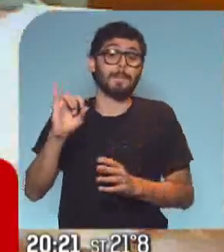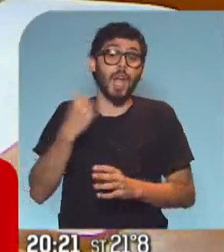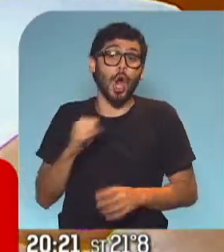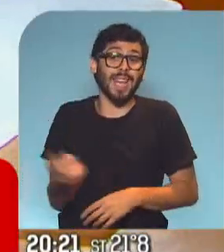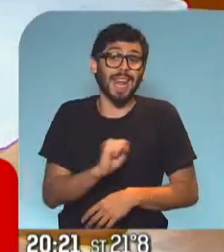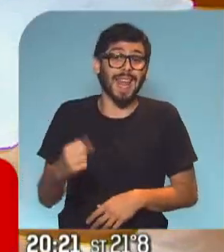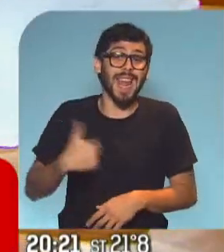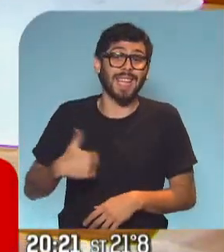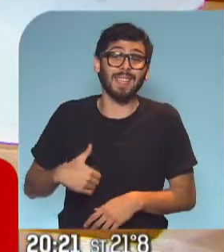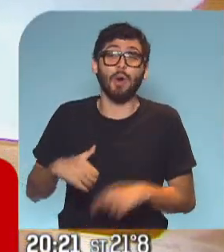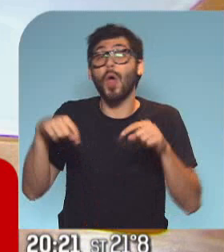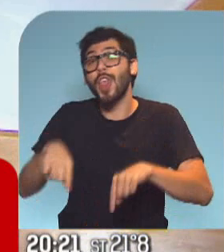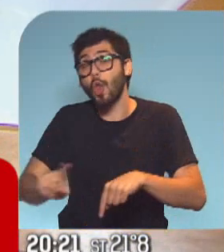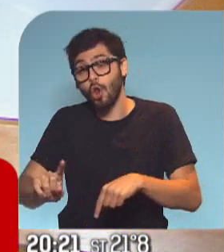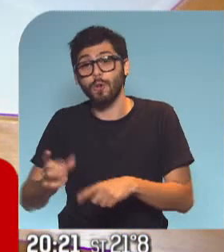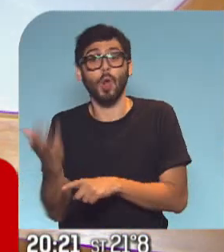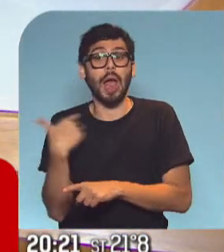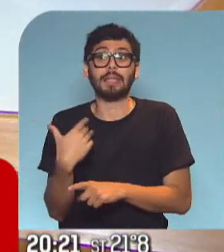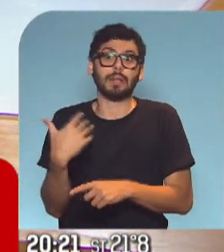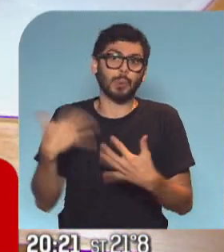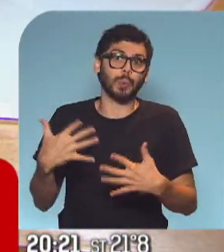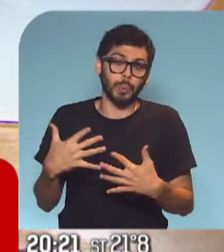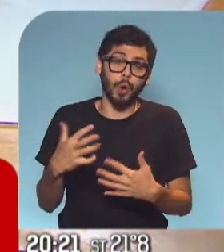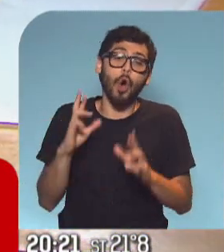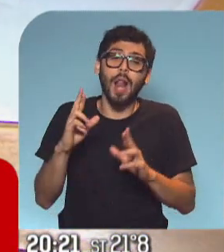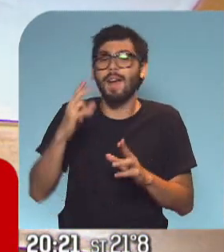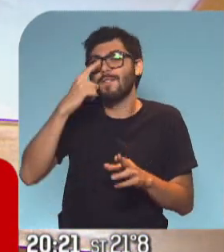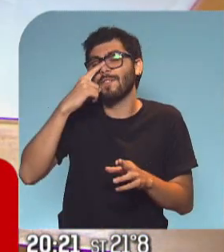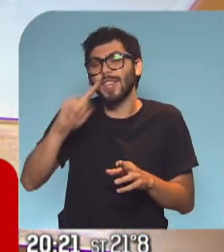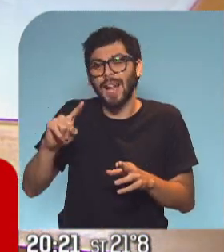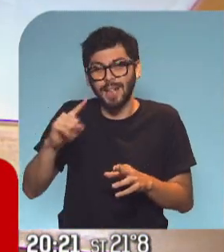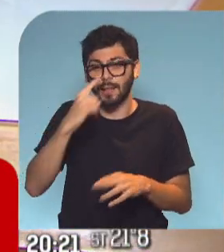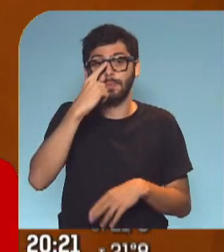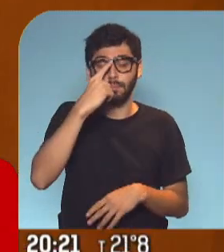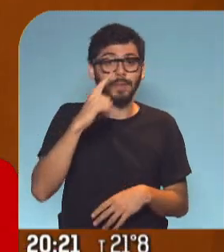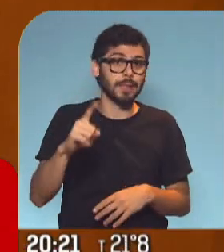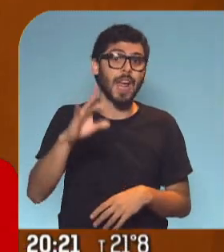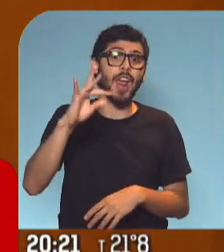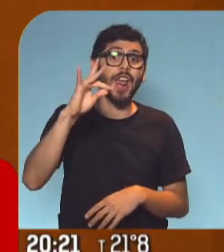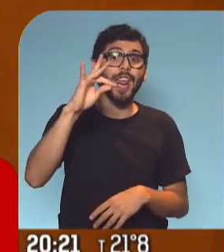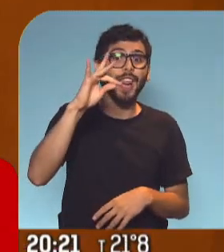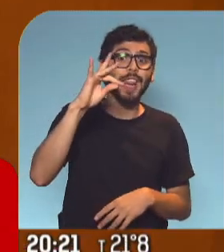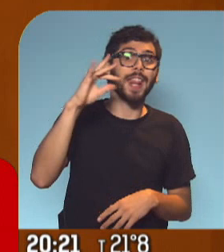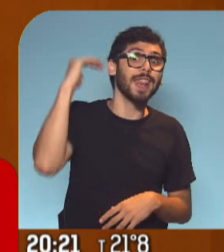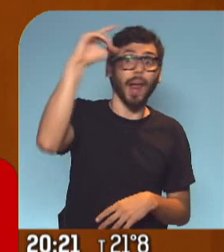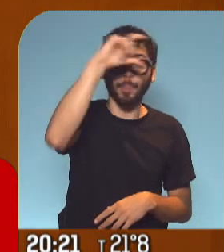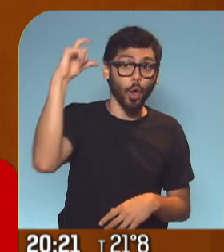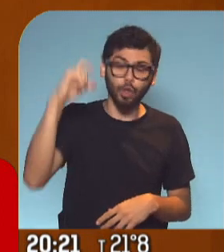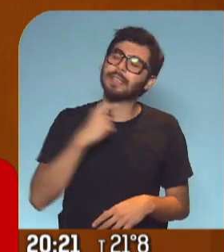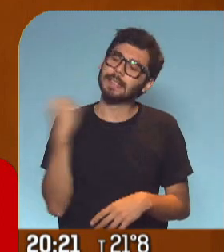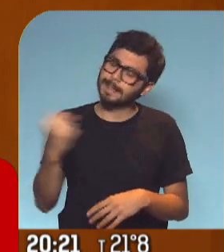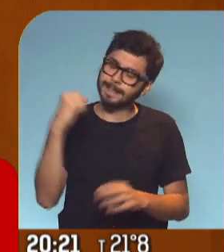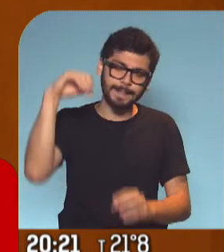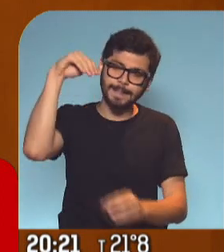Sí. Bueno, no en la actualidad, obviamente. Claro, ¿no? Lógico. Dios quiera, ¿no? Uh-huh. Del Potro quiere estar en Tokio. Ese es el objetivo de